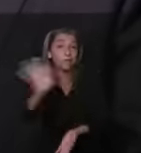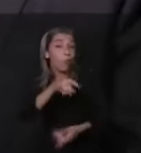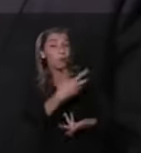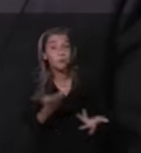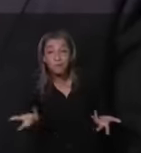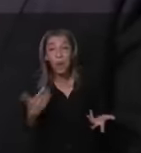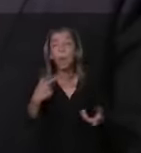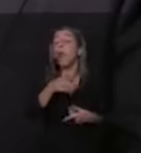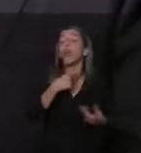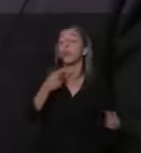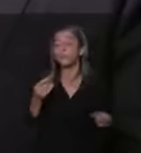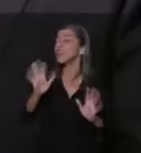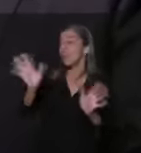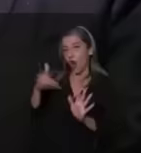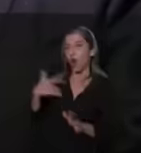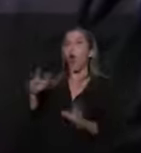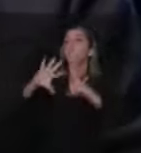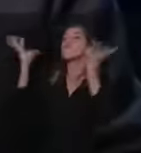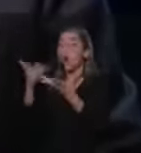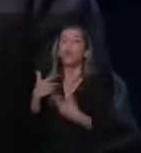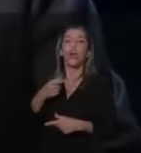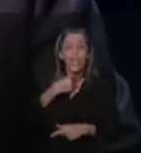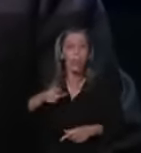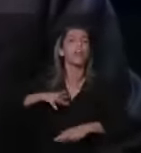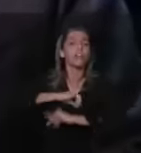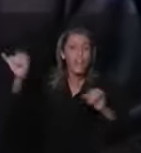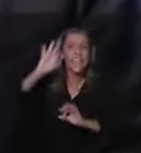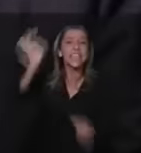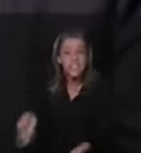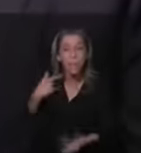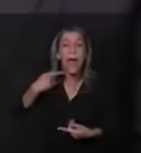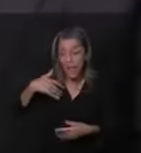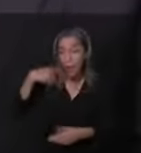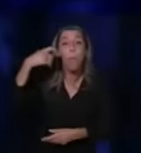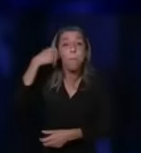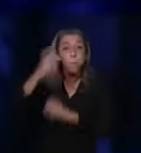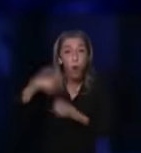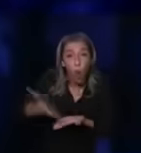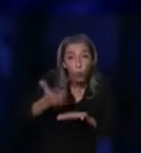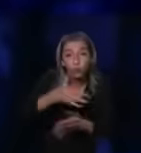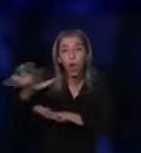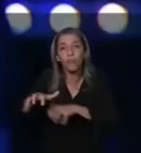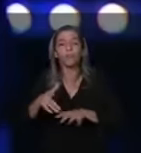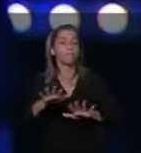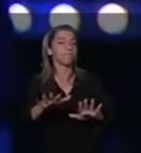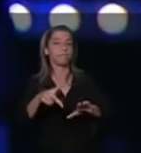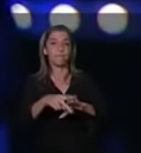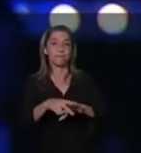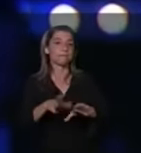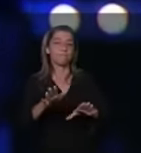mental a la gente. El principal comprador de soja en el mundo es China. Que sepan los productores agropecuarios. Si lo puede vender en Chicago. Candidata, por favor, no se